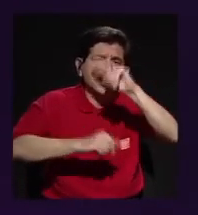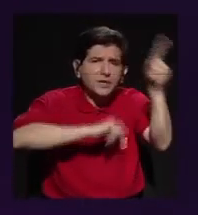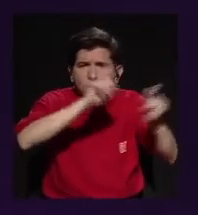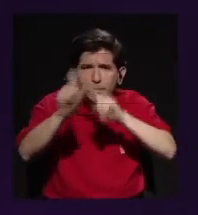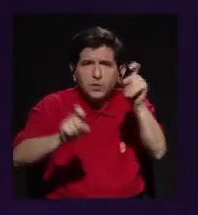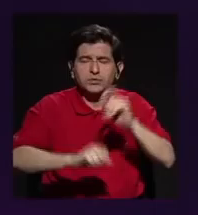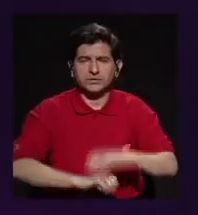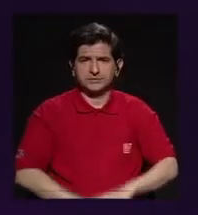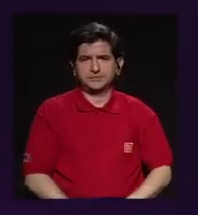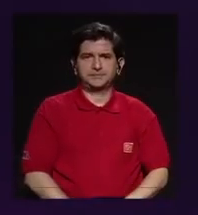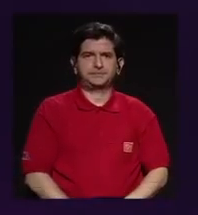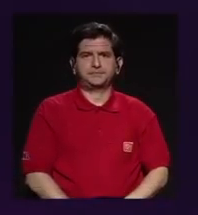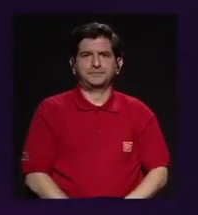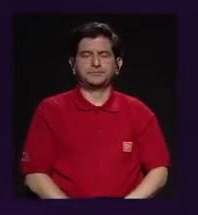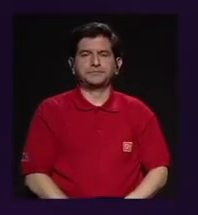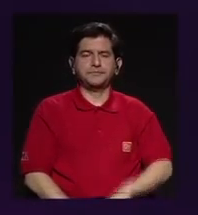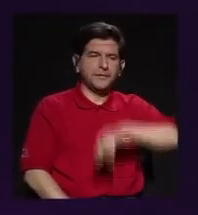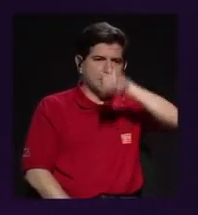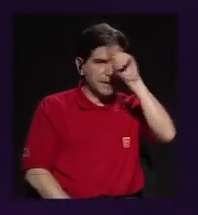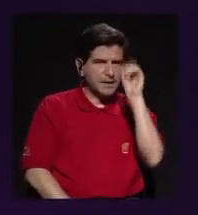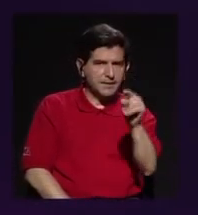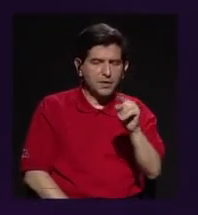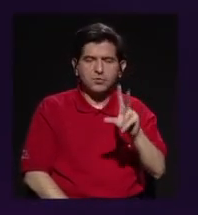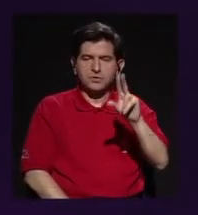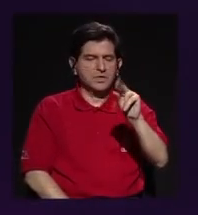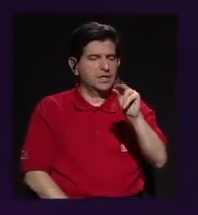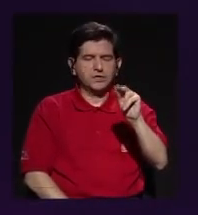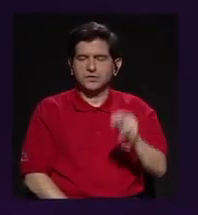preguntas. Teníamos una pregunta que no habíamos